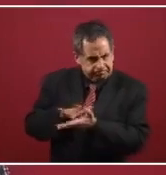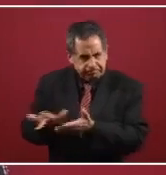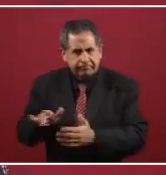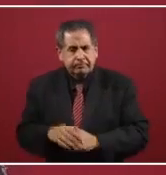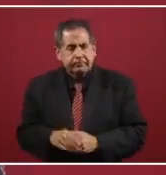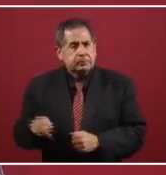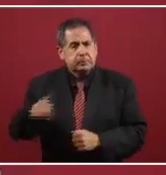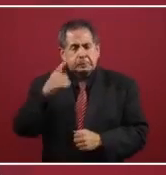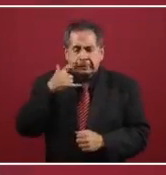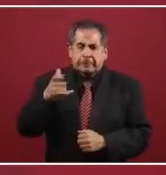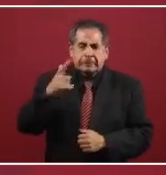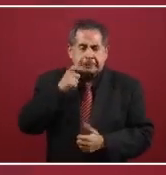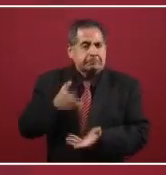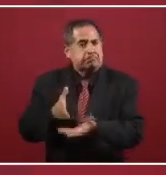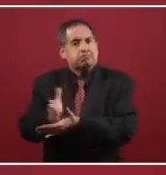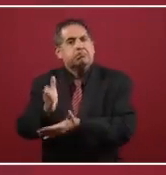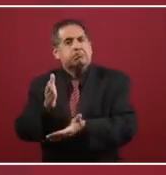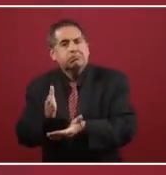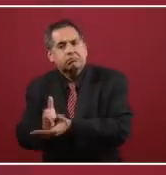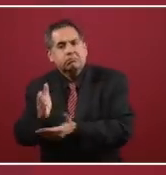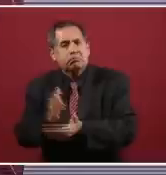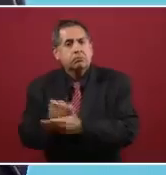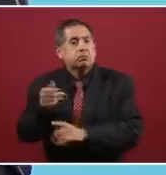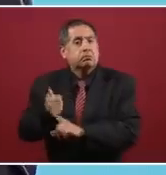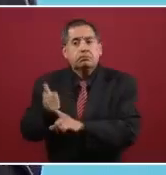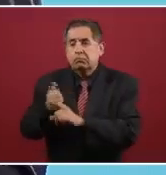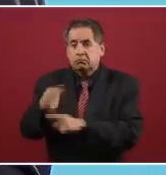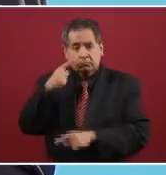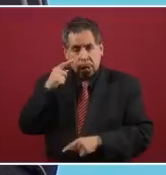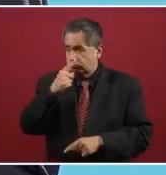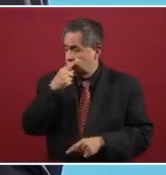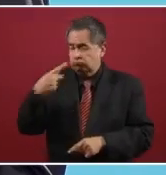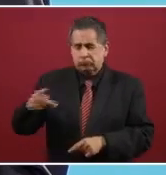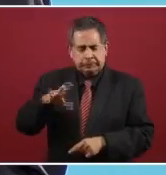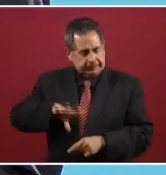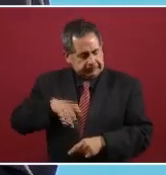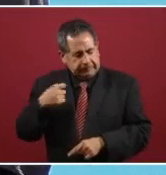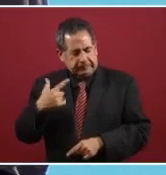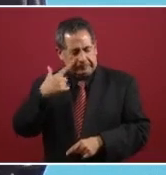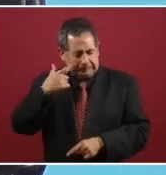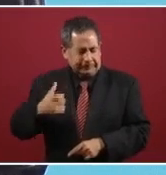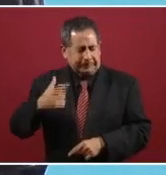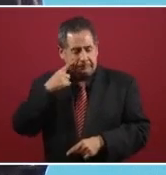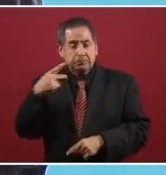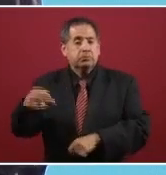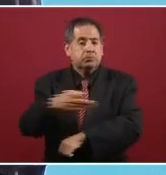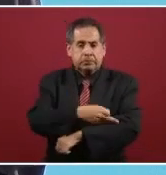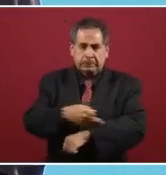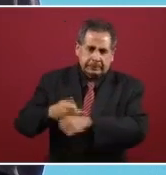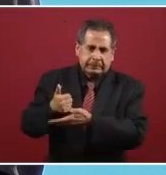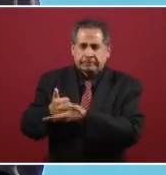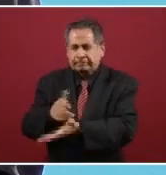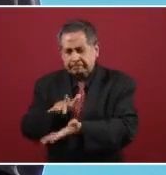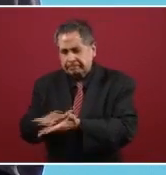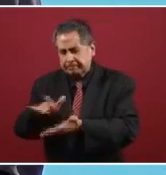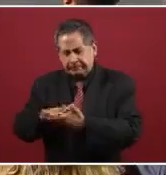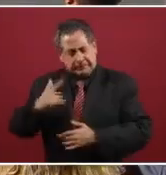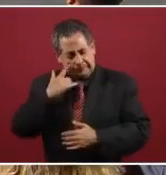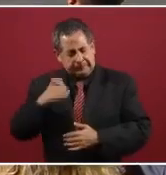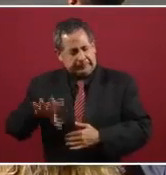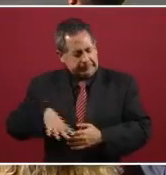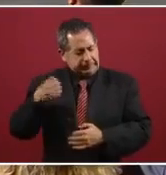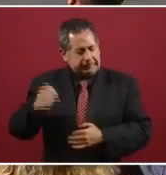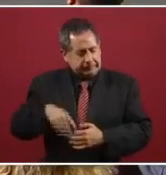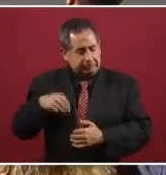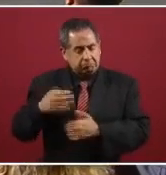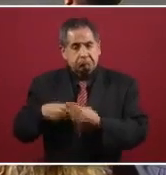han salido adelante por su esfuerzo, por el esfuerzo de sus familias, por el